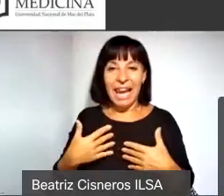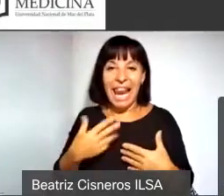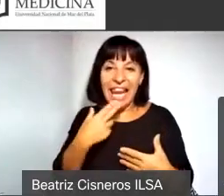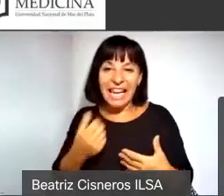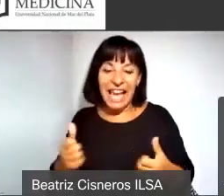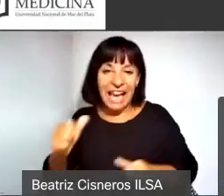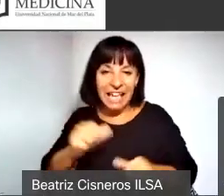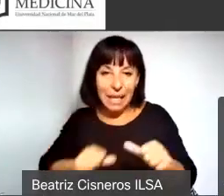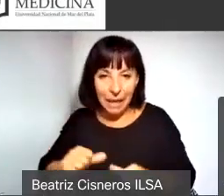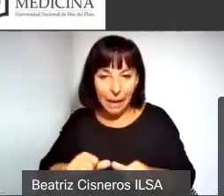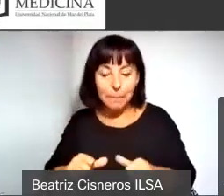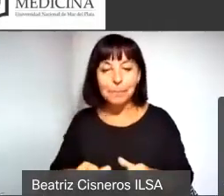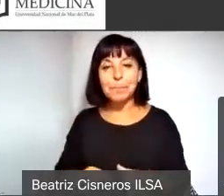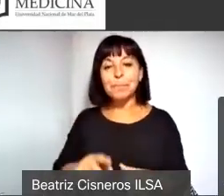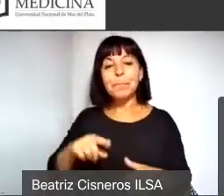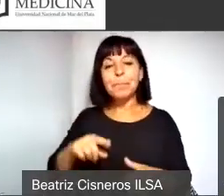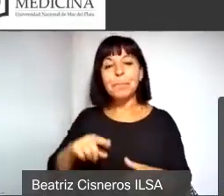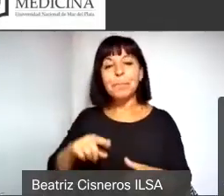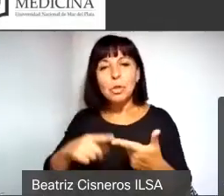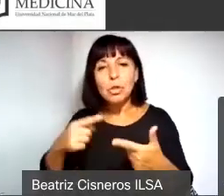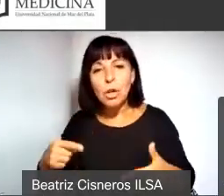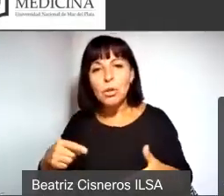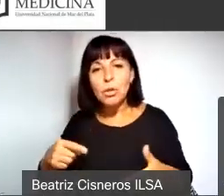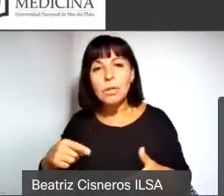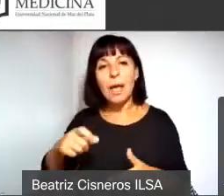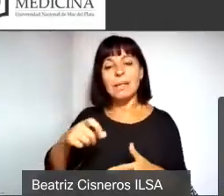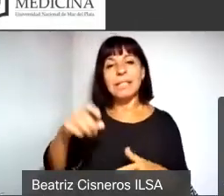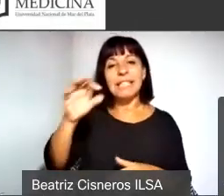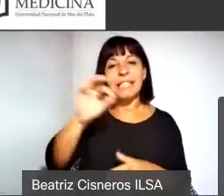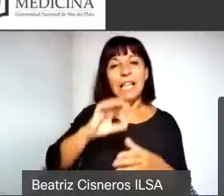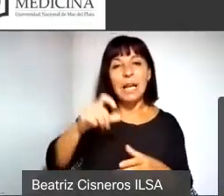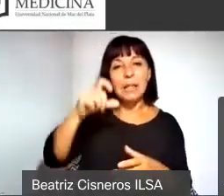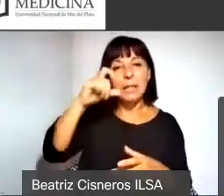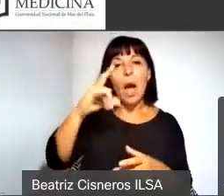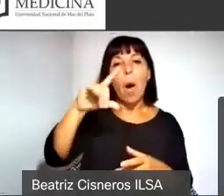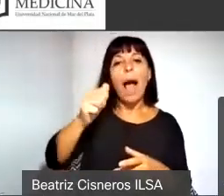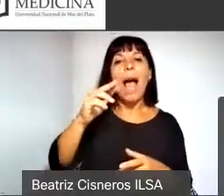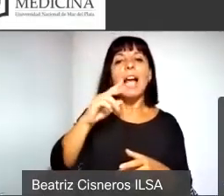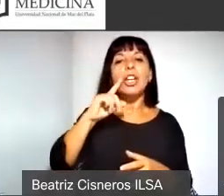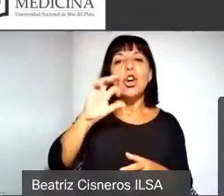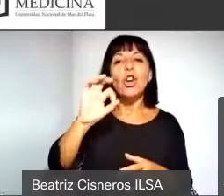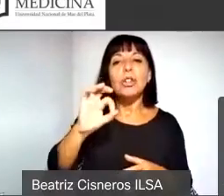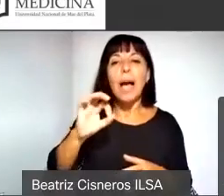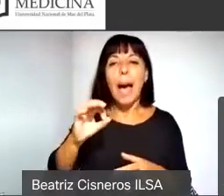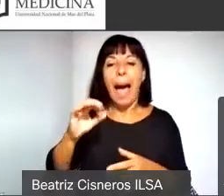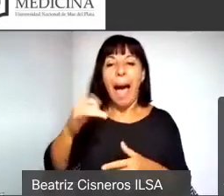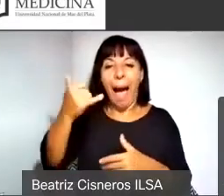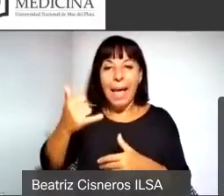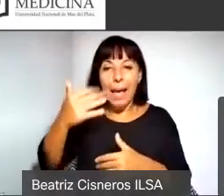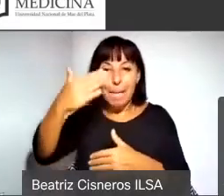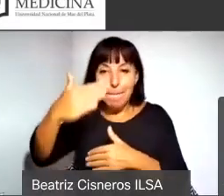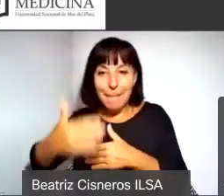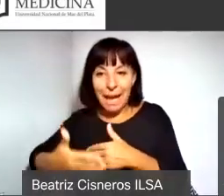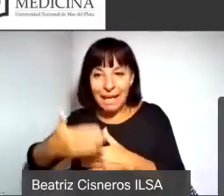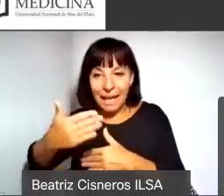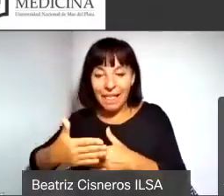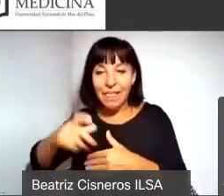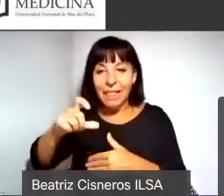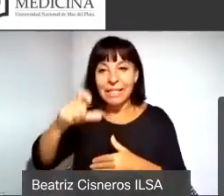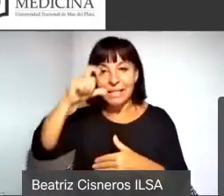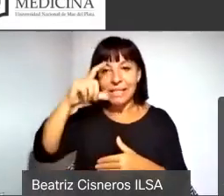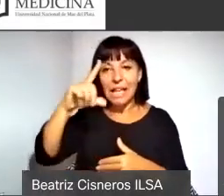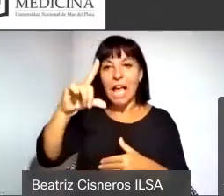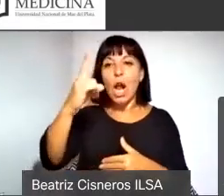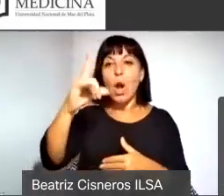otra característica es que las células eucariotas vegetales presentan pared celular, una pared celular que